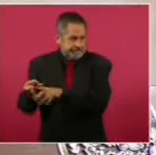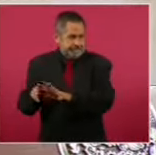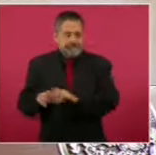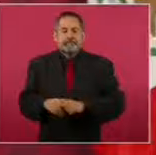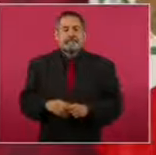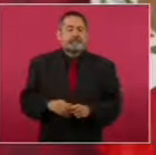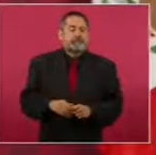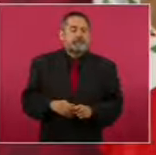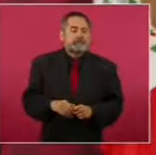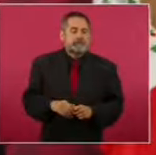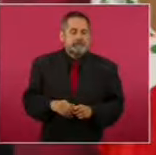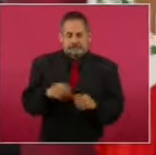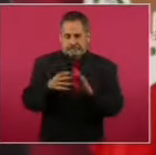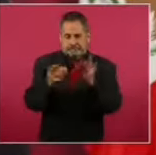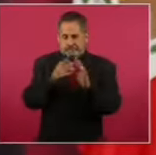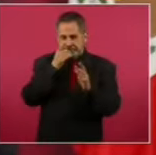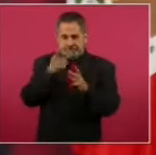los